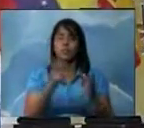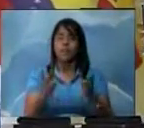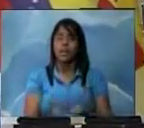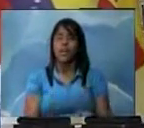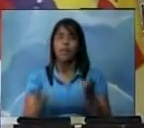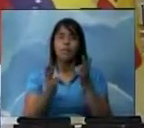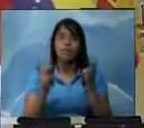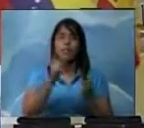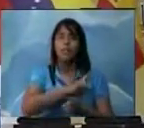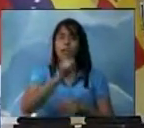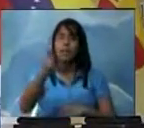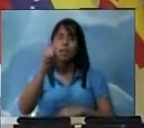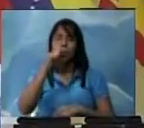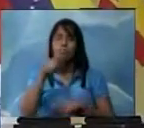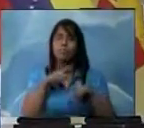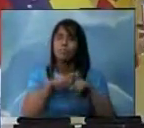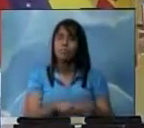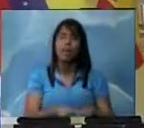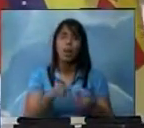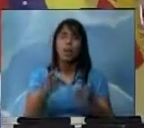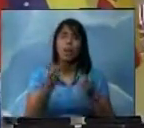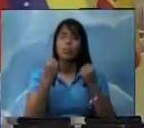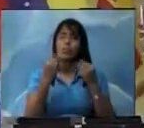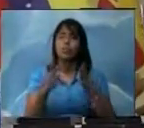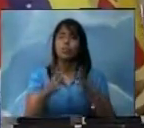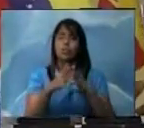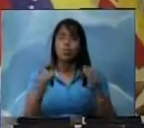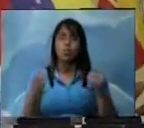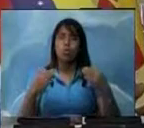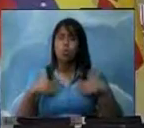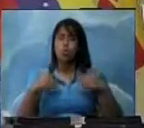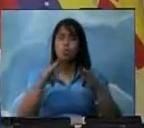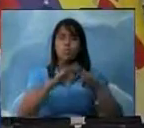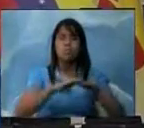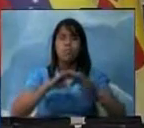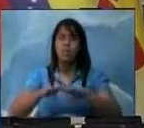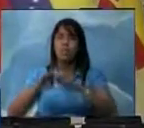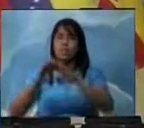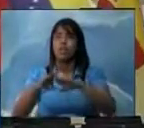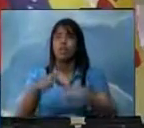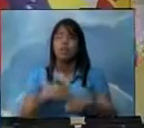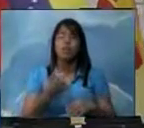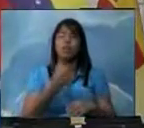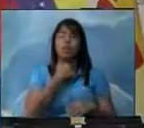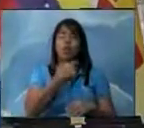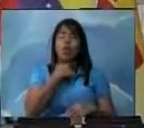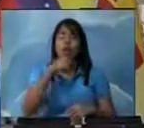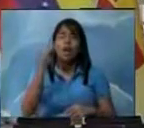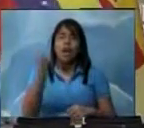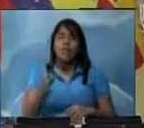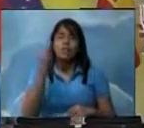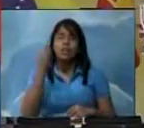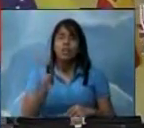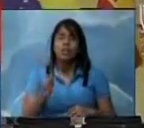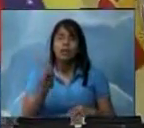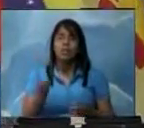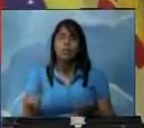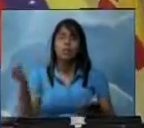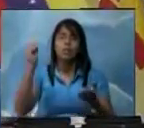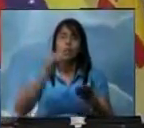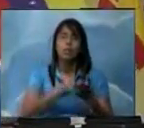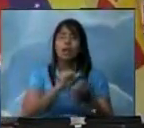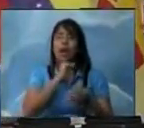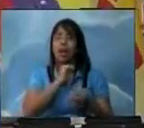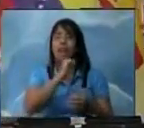de Daniel ha marcado, amados hermanos, todo mi ministerio. Me gusta siempre volver a